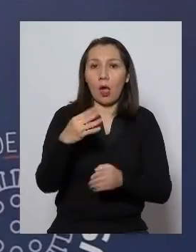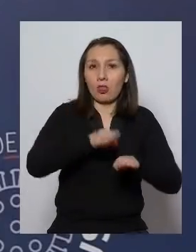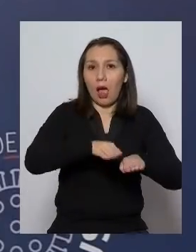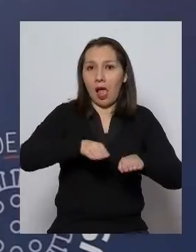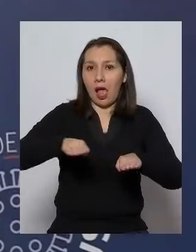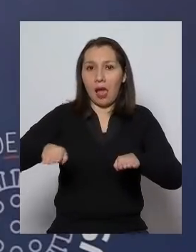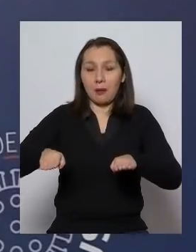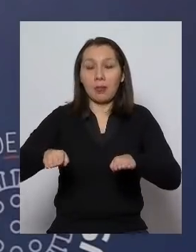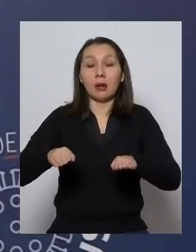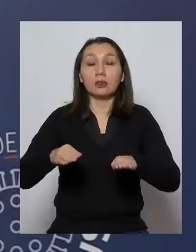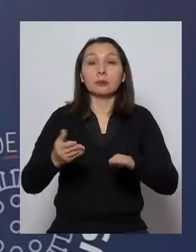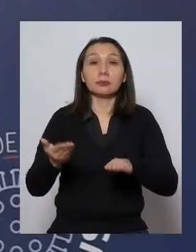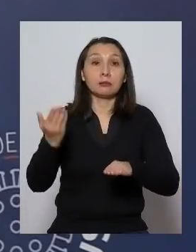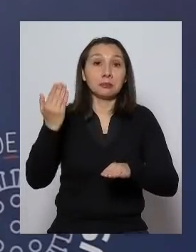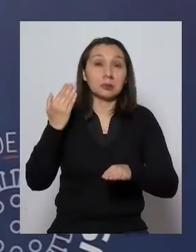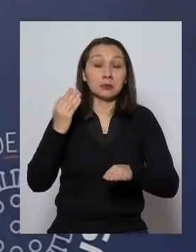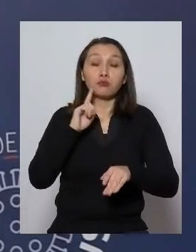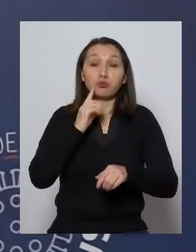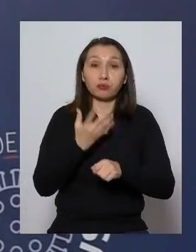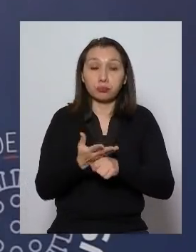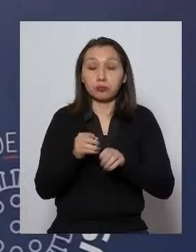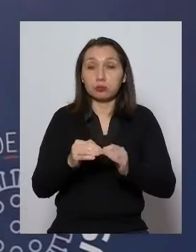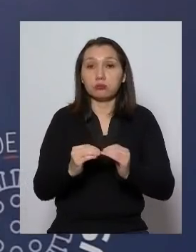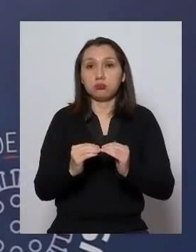camas, pasando a tener